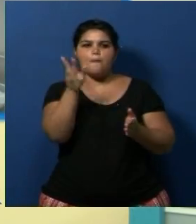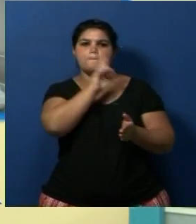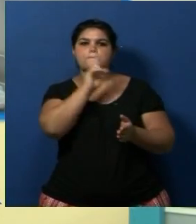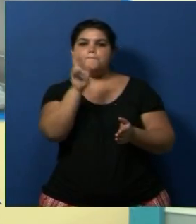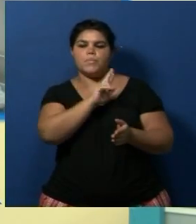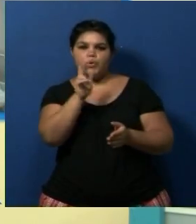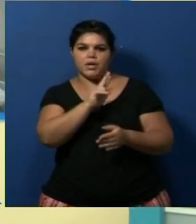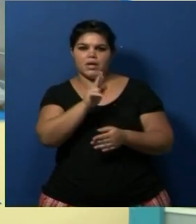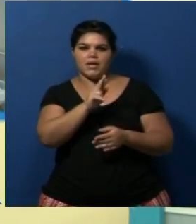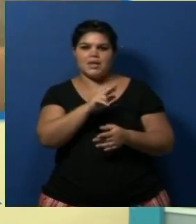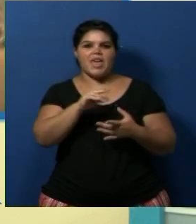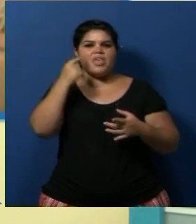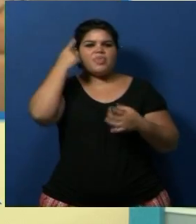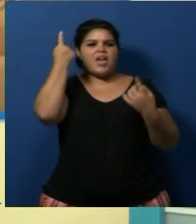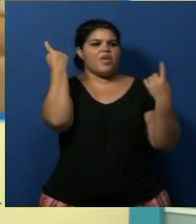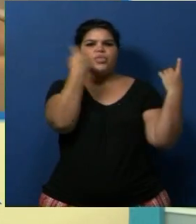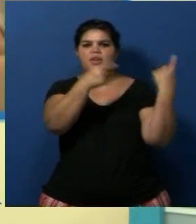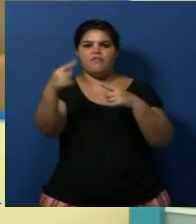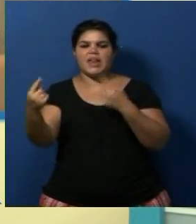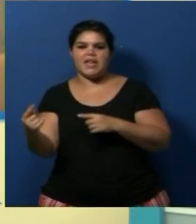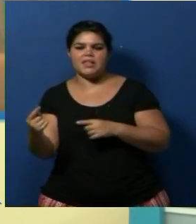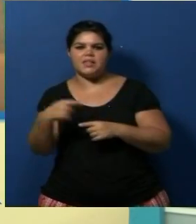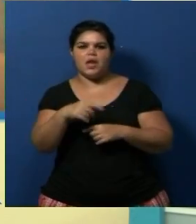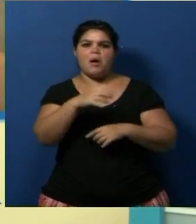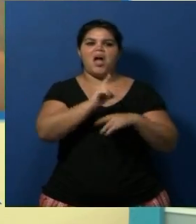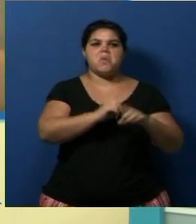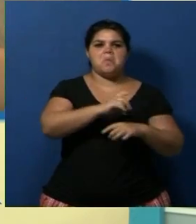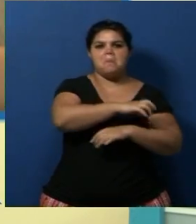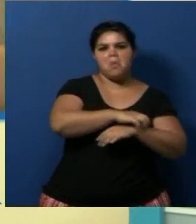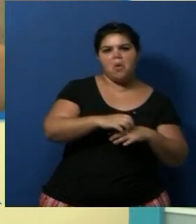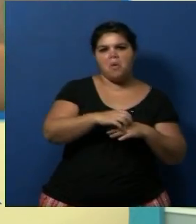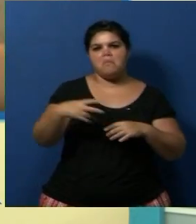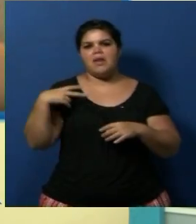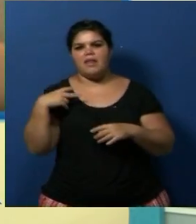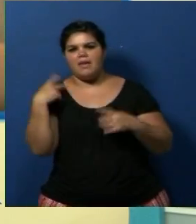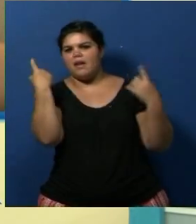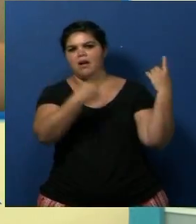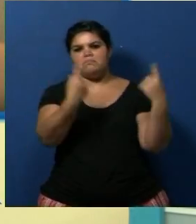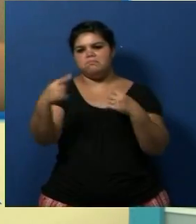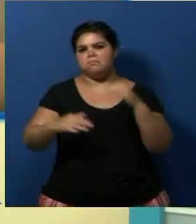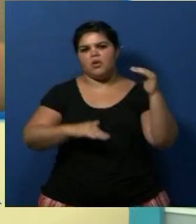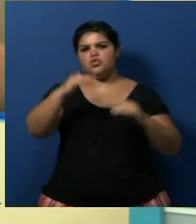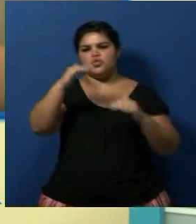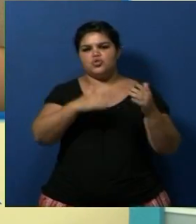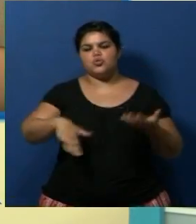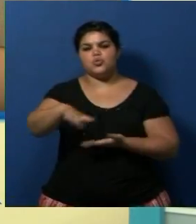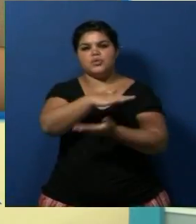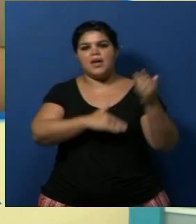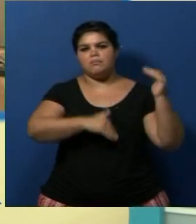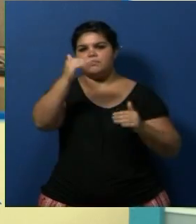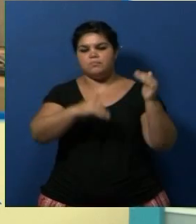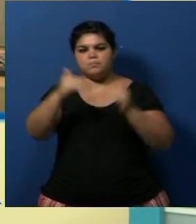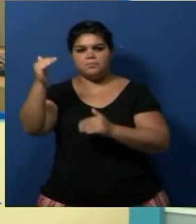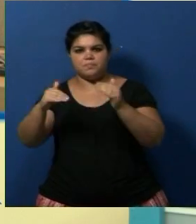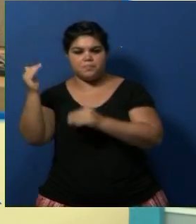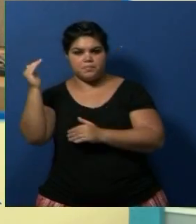solamente de distinta ideología, sino de distinta clase social que están haciendo estos reclamos y que están generando además una agenda mediática